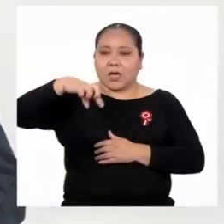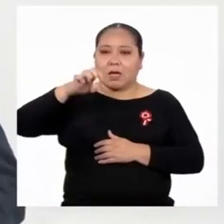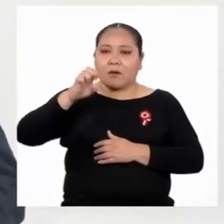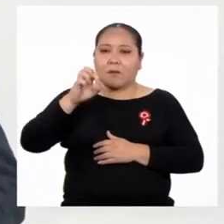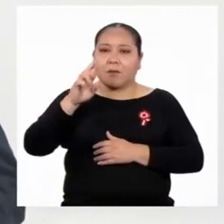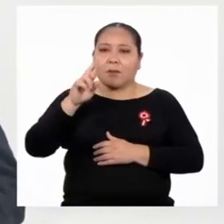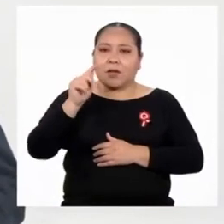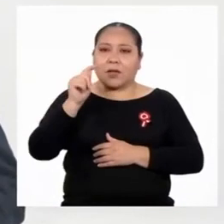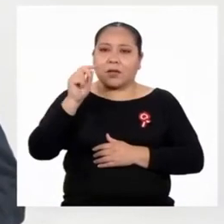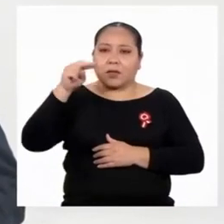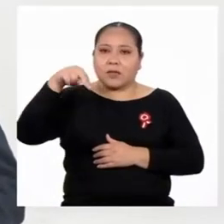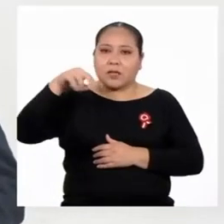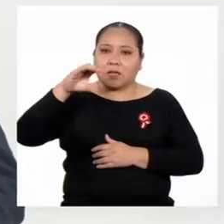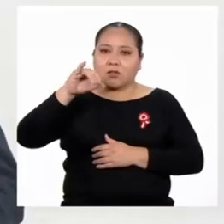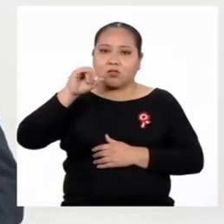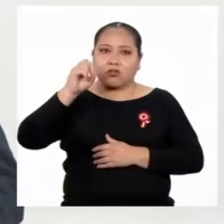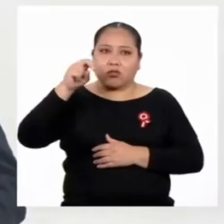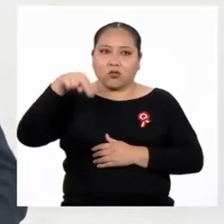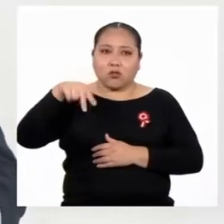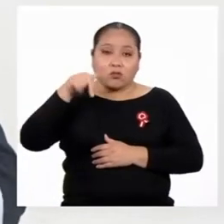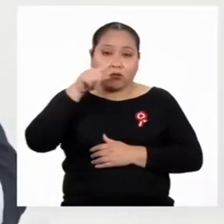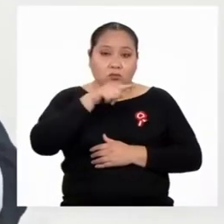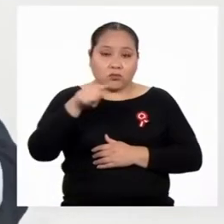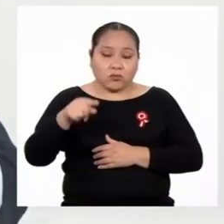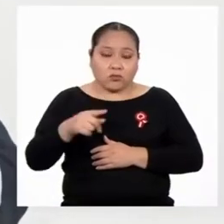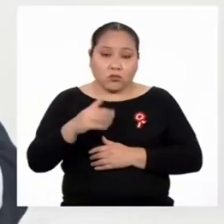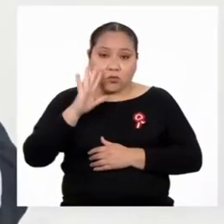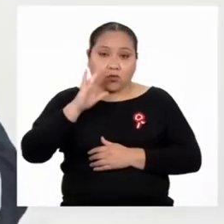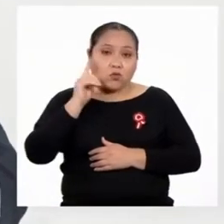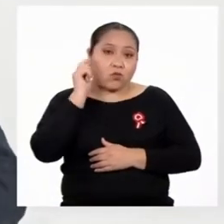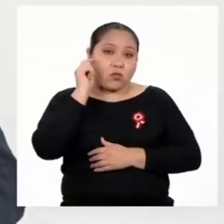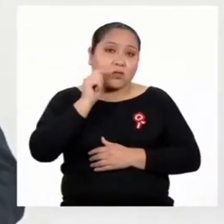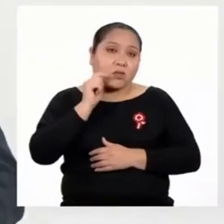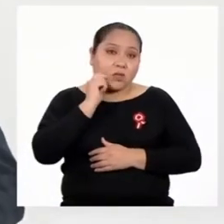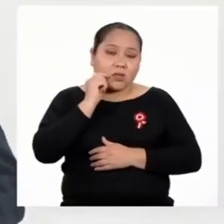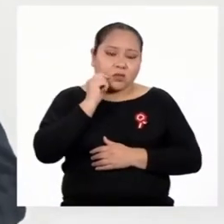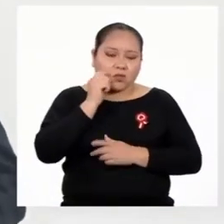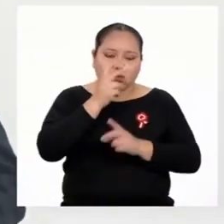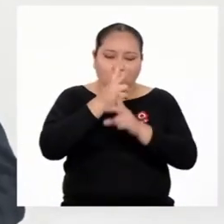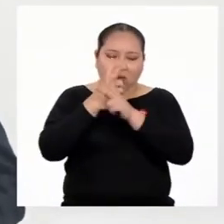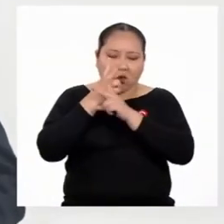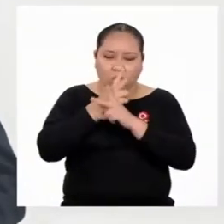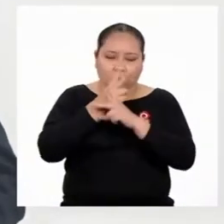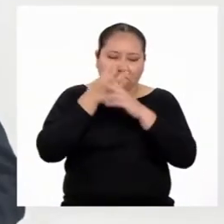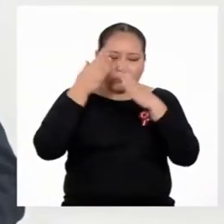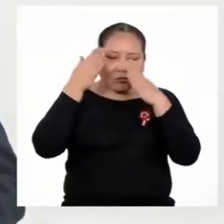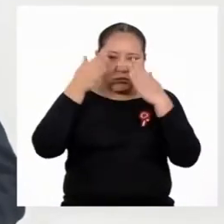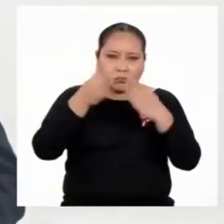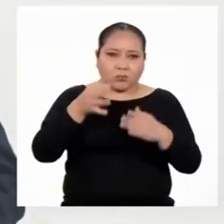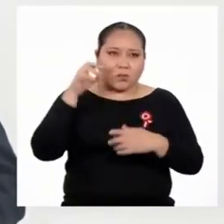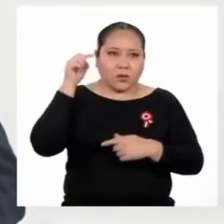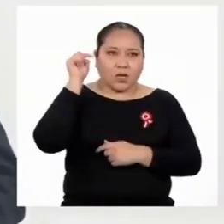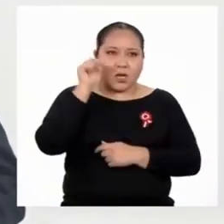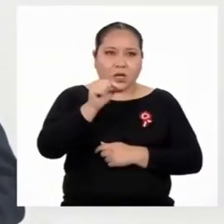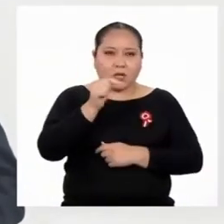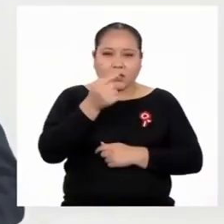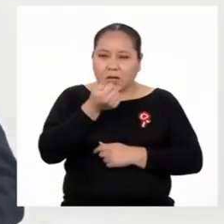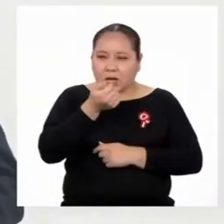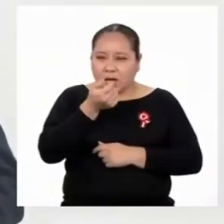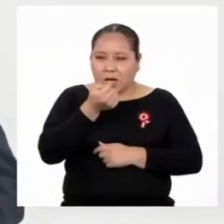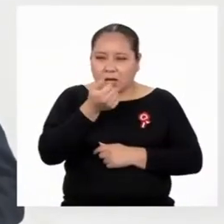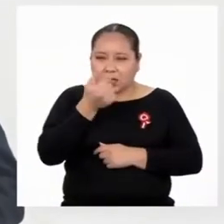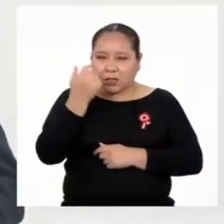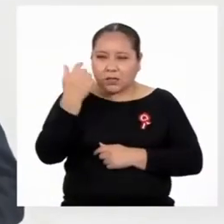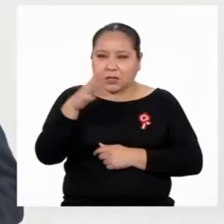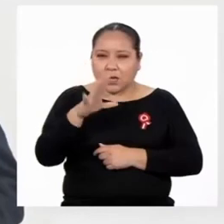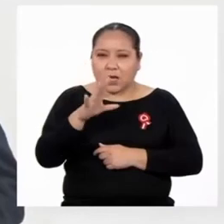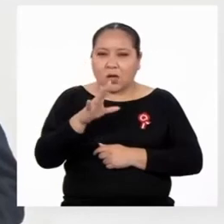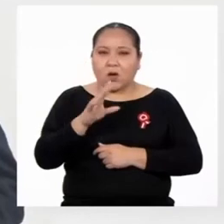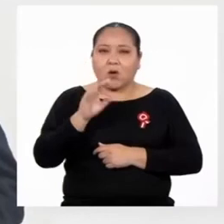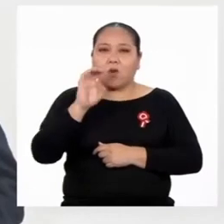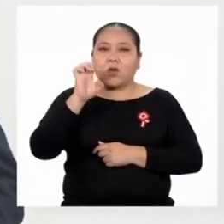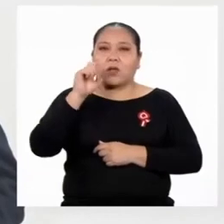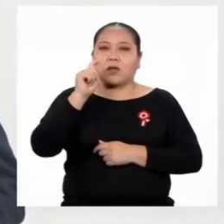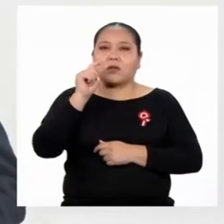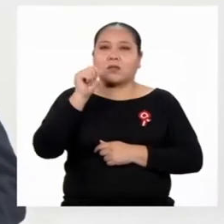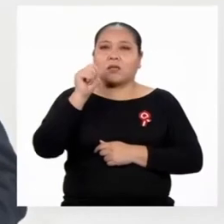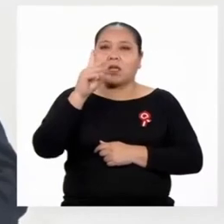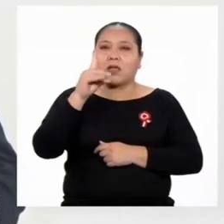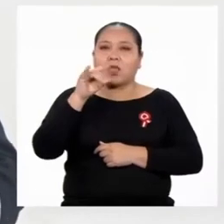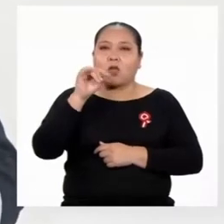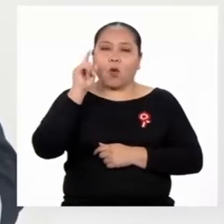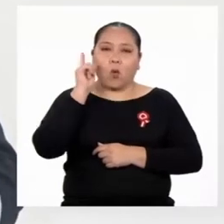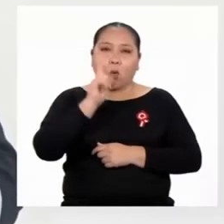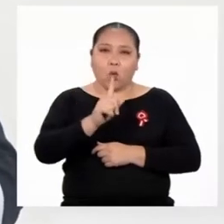casos como los de tu tía ameritan un cuidado muy estricto. Ese es casi un estadio 1 o de grado